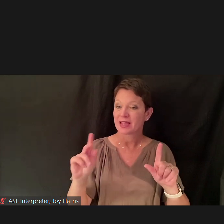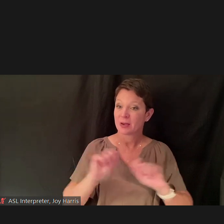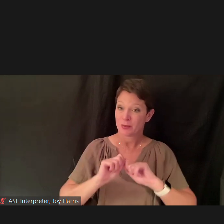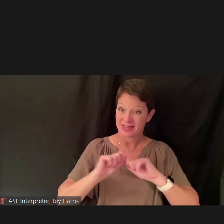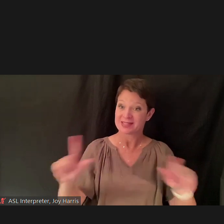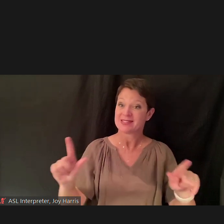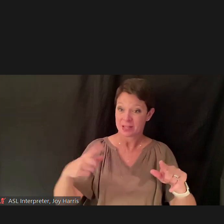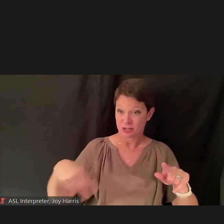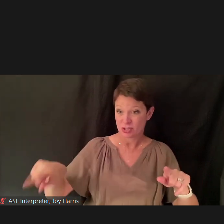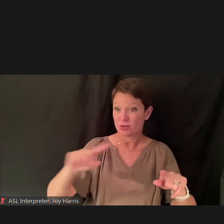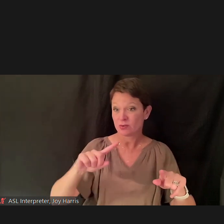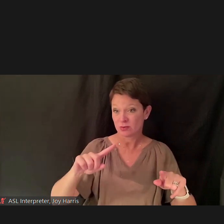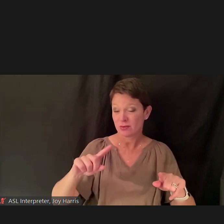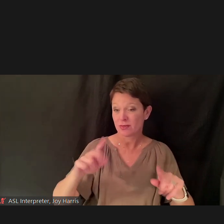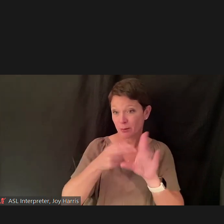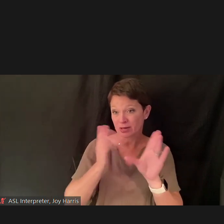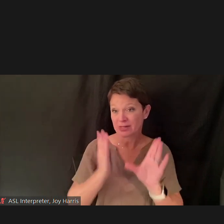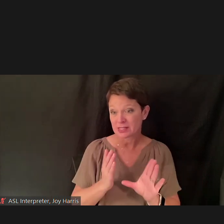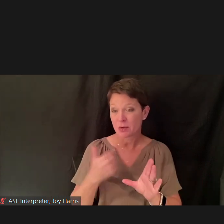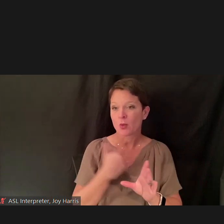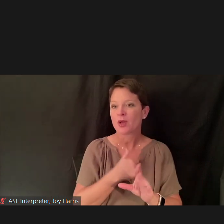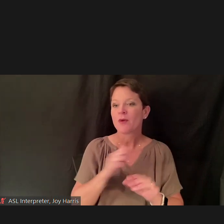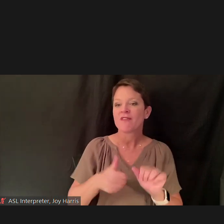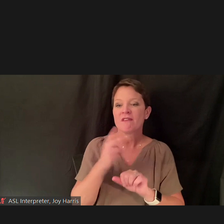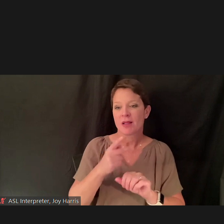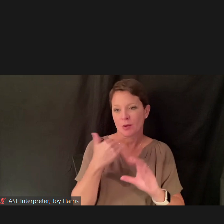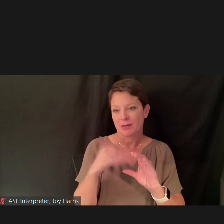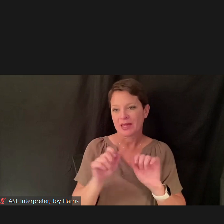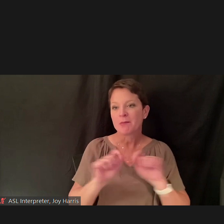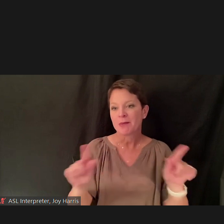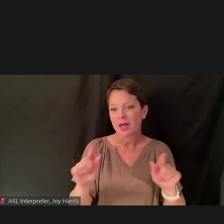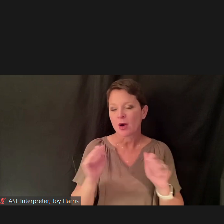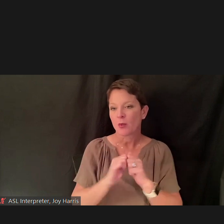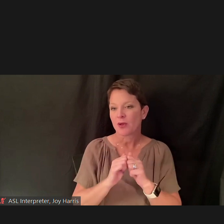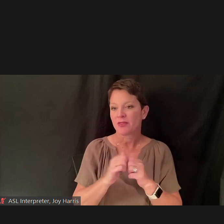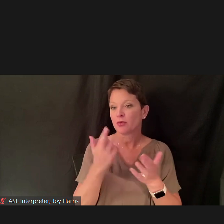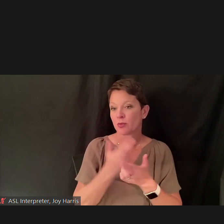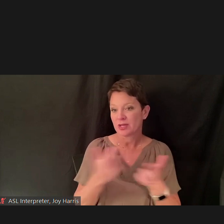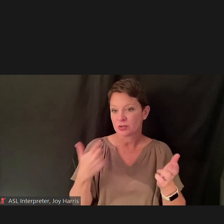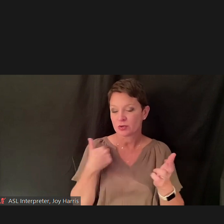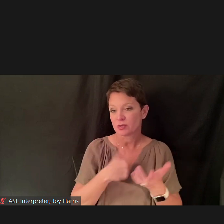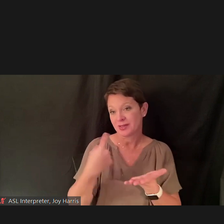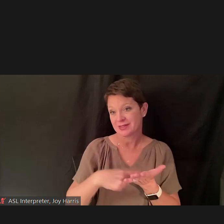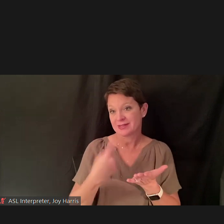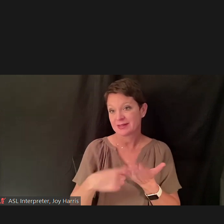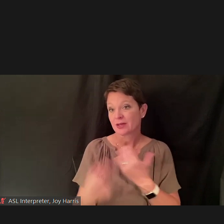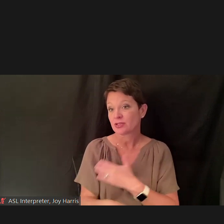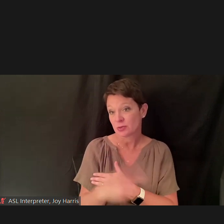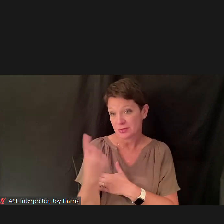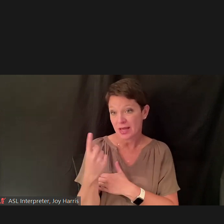Quiera que si la presentación se podría enviar a las personas.